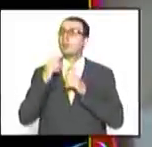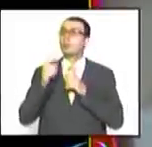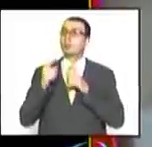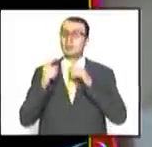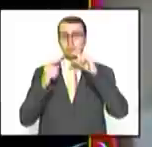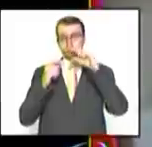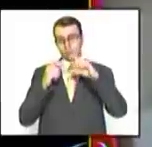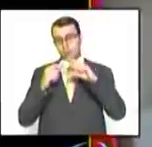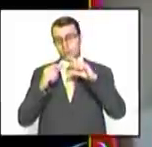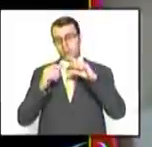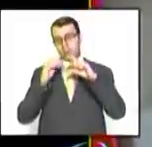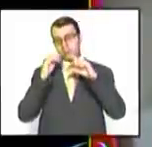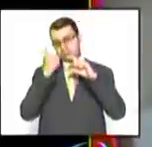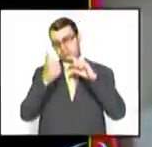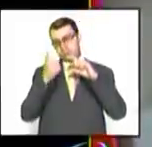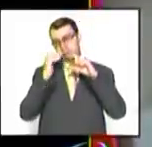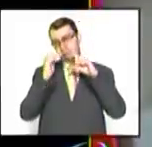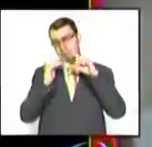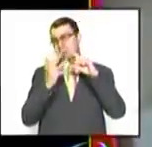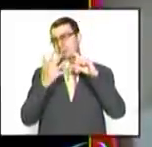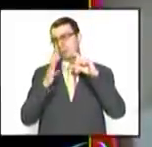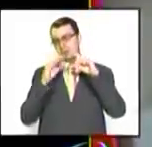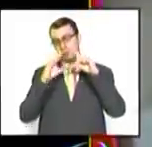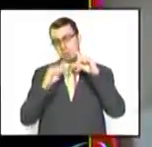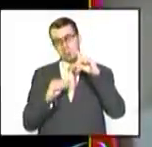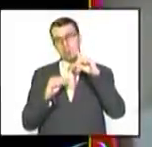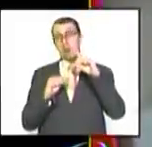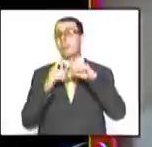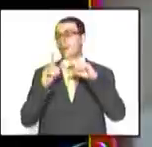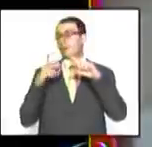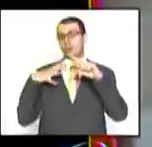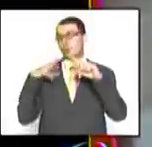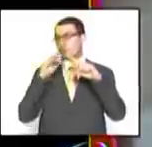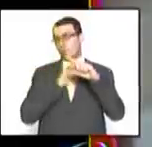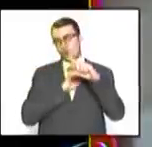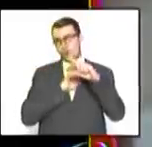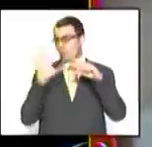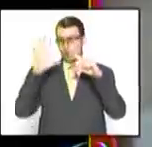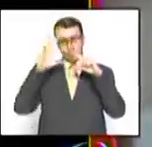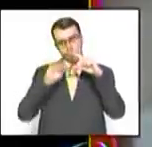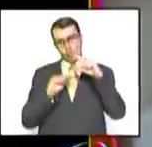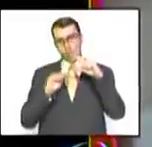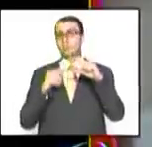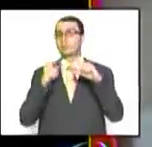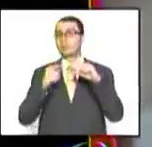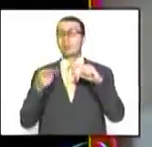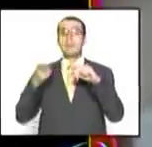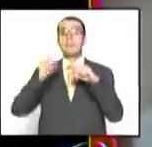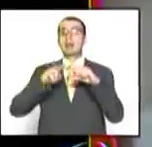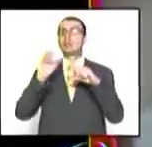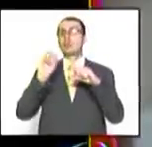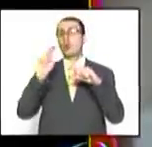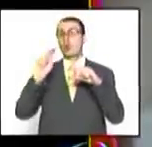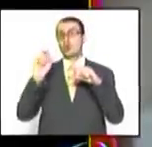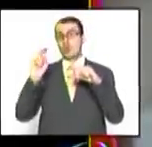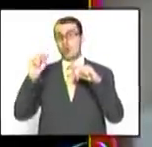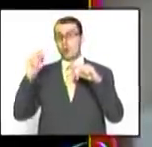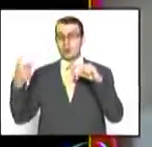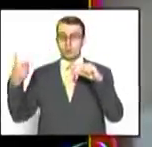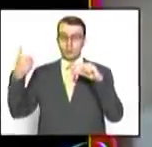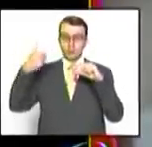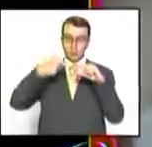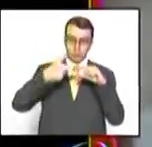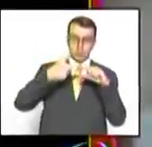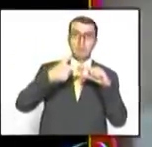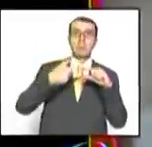medio en plaquetas. Nosotros utilizamos generalmente todo el plasma. Adicionándole el ozono, reventamos las